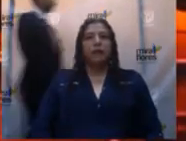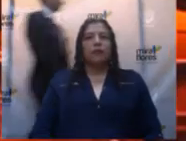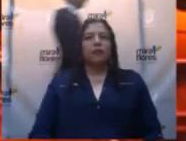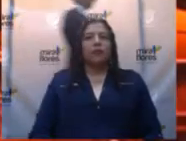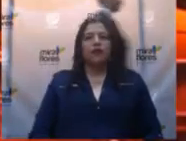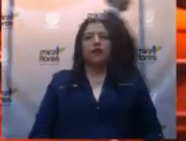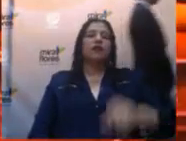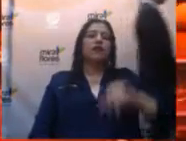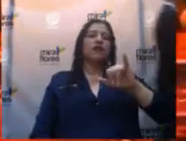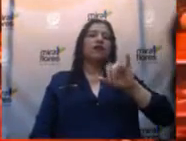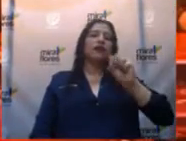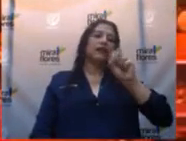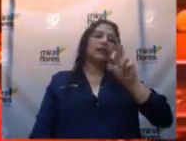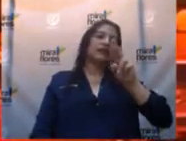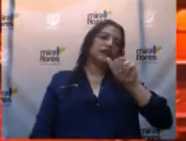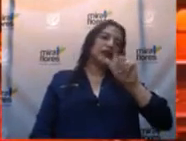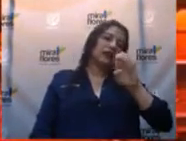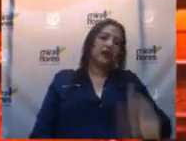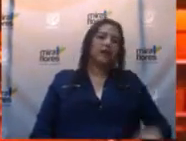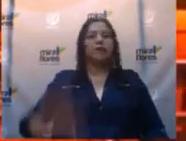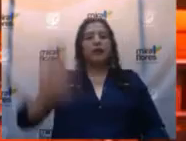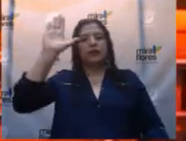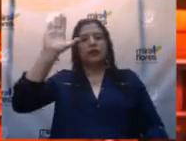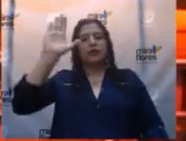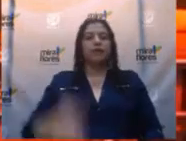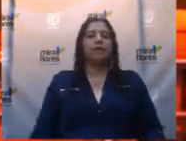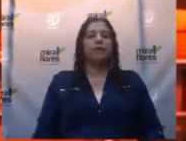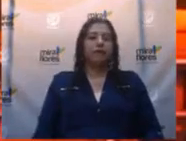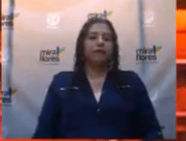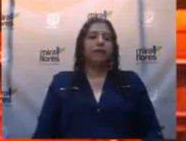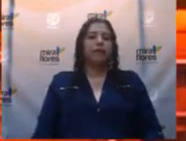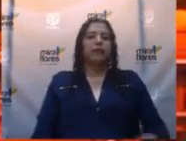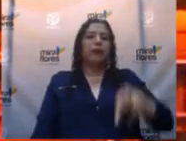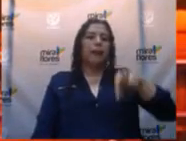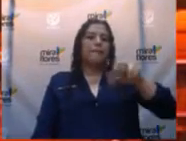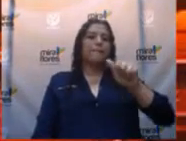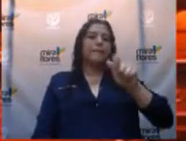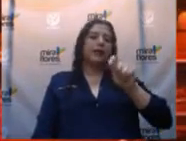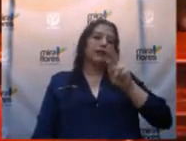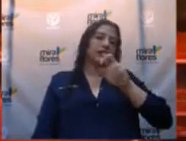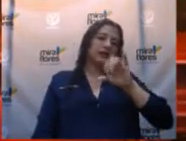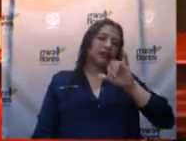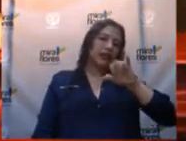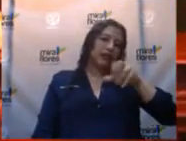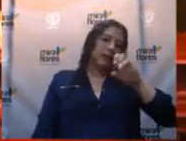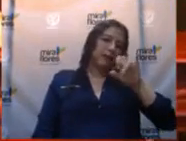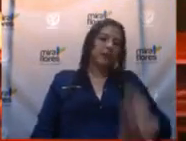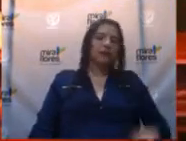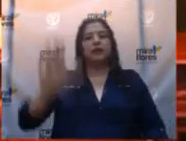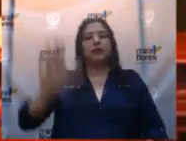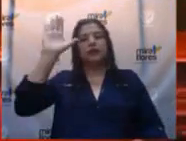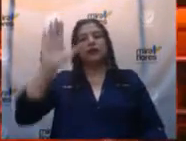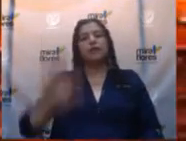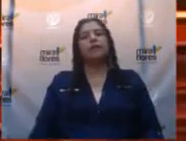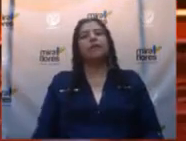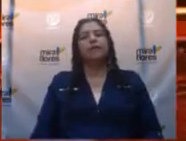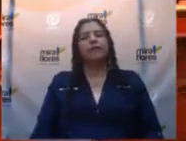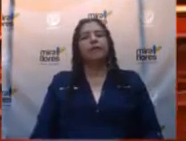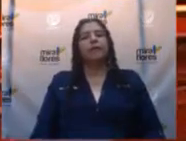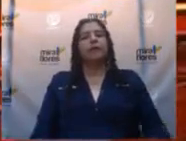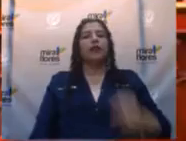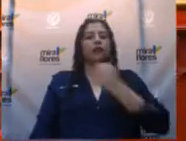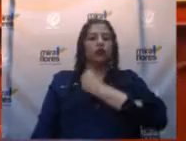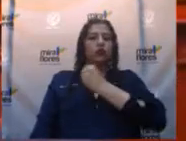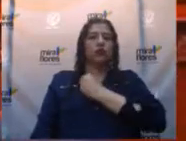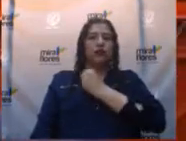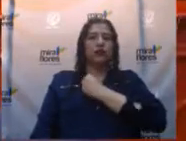Señor Israel Orlando Acuña Huancoquis. Señora Patricia María del Río Jiménez de Olavide. Señora